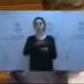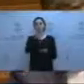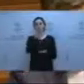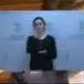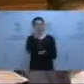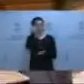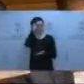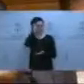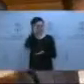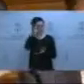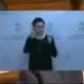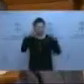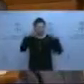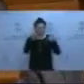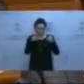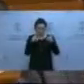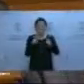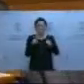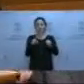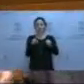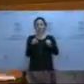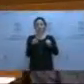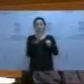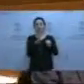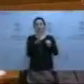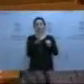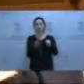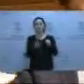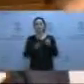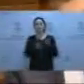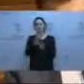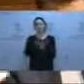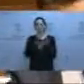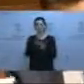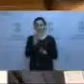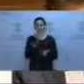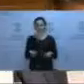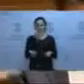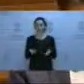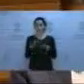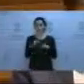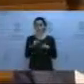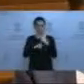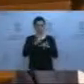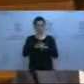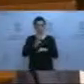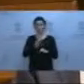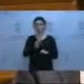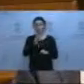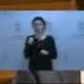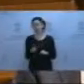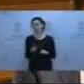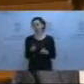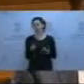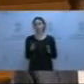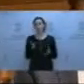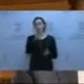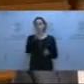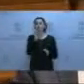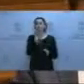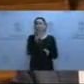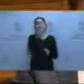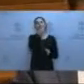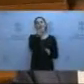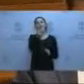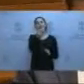en un municipio que usted ha mencionado ahora, que es Cangas de Narcea, donde los incumplimientos son dobles. En primer lugar, la escuela de